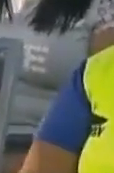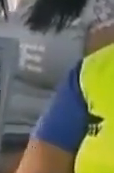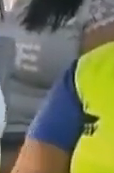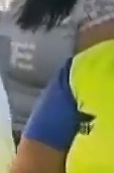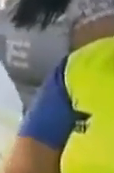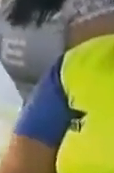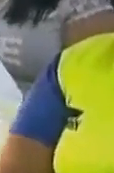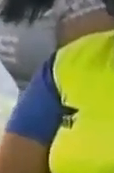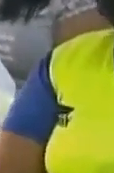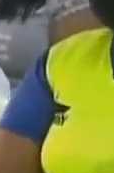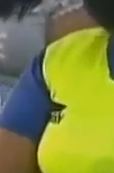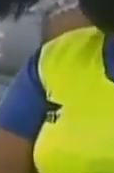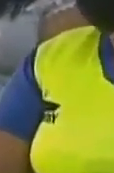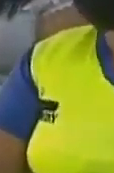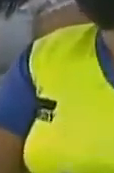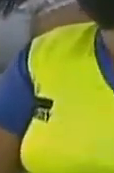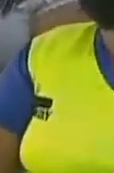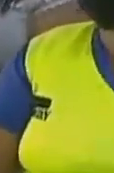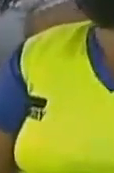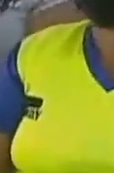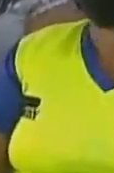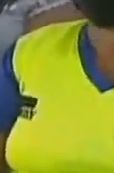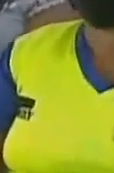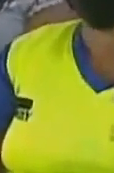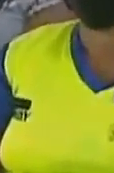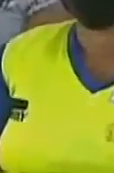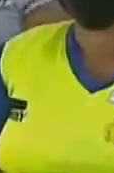la alegría, la felicidad, el baile.